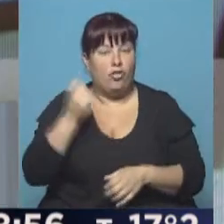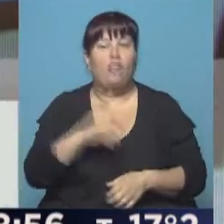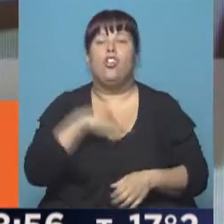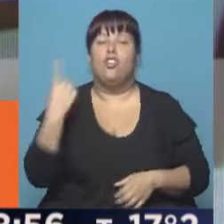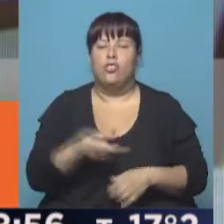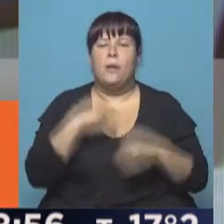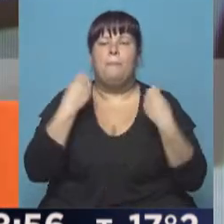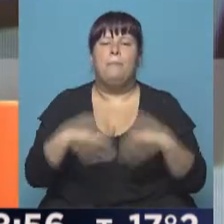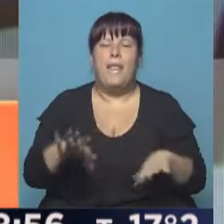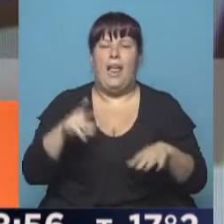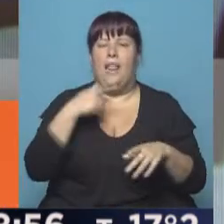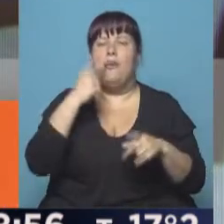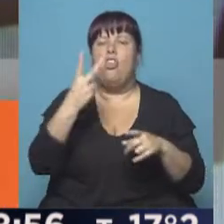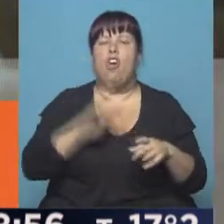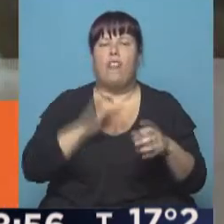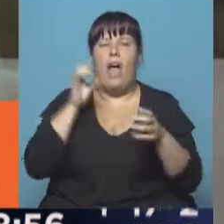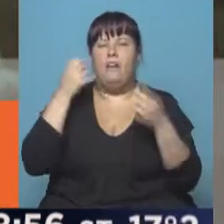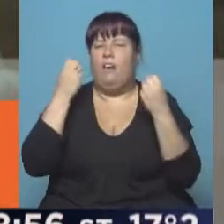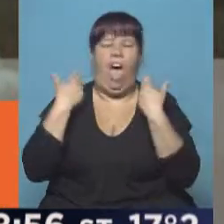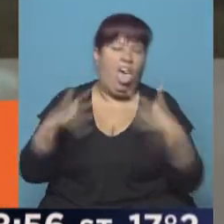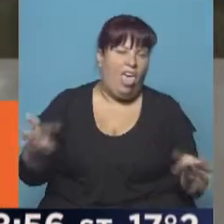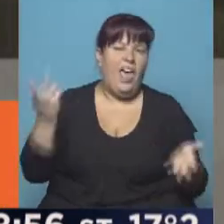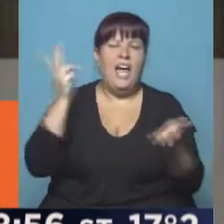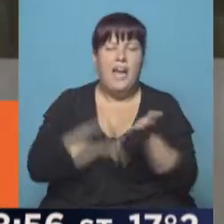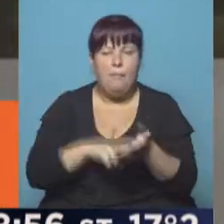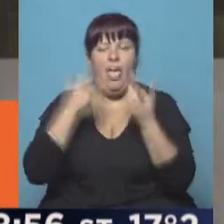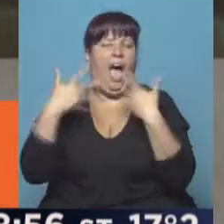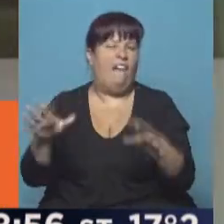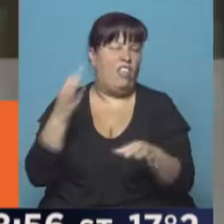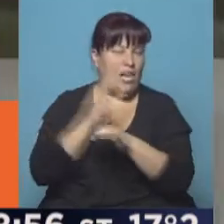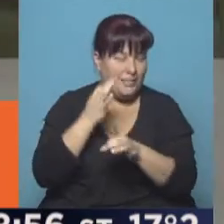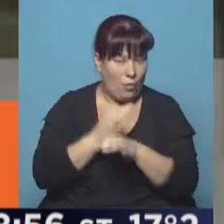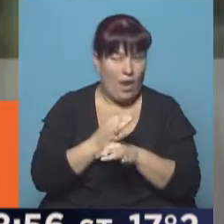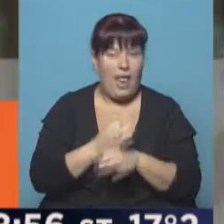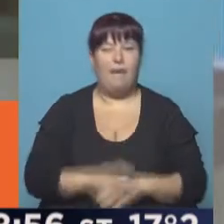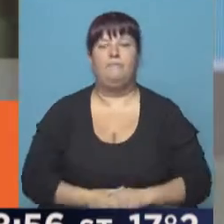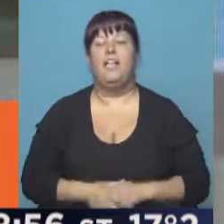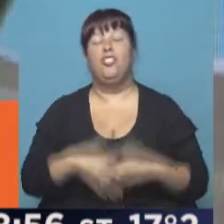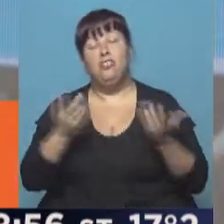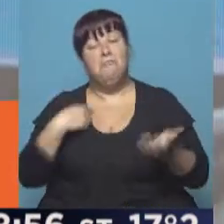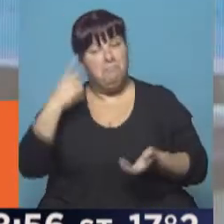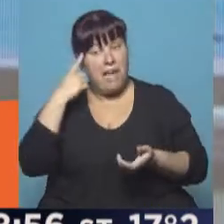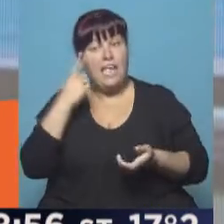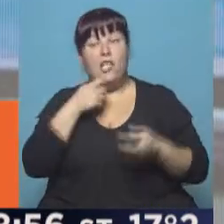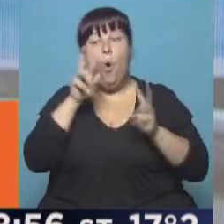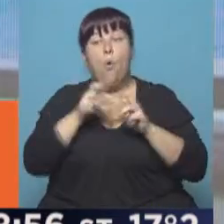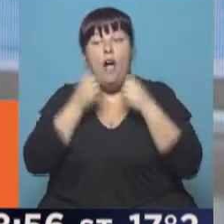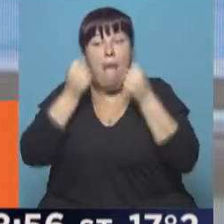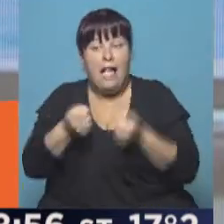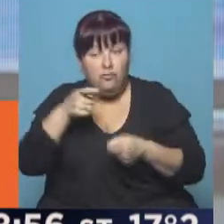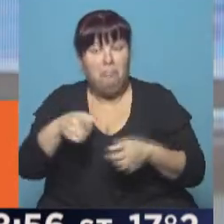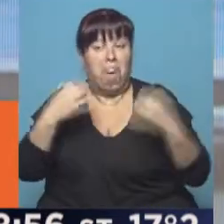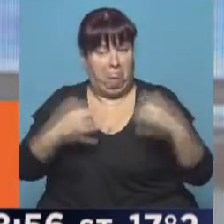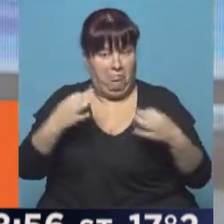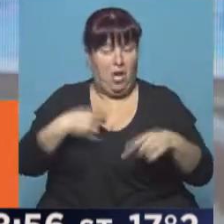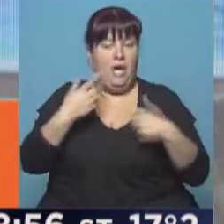perdemos muchos pibes en los primeros dos años que repiten y dejar la escuela entonces me parece que ir a fortalecerlos ahí está muy bien